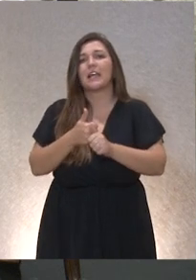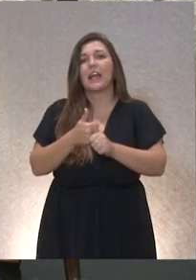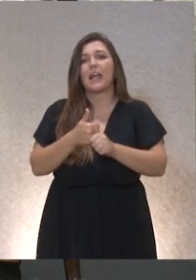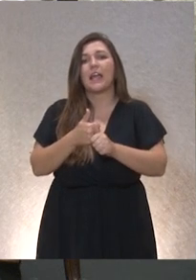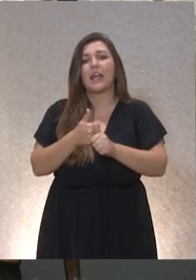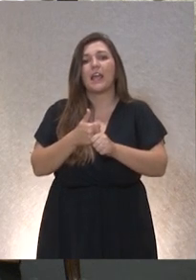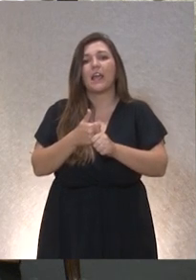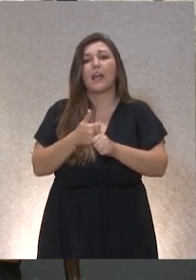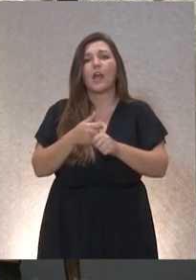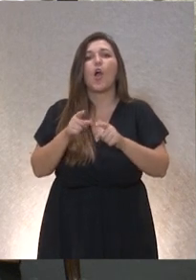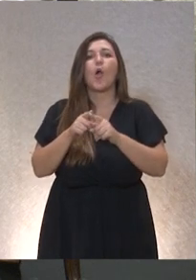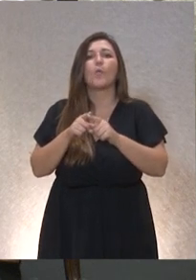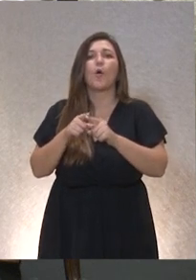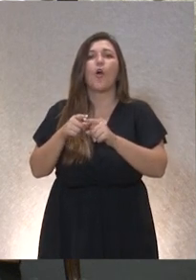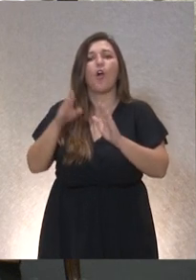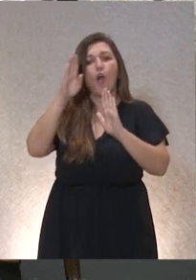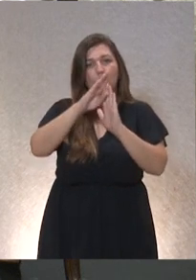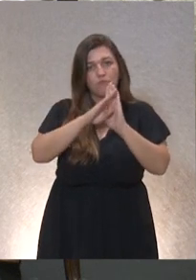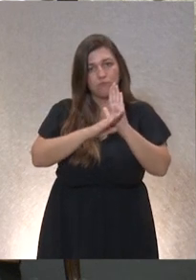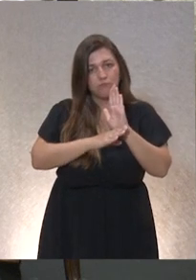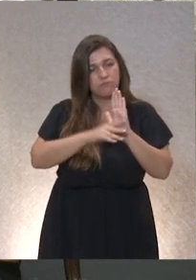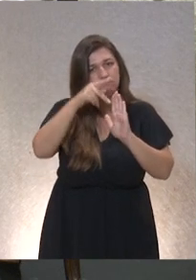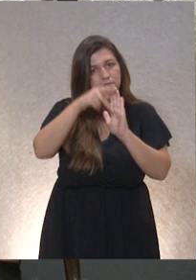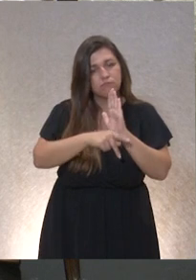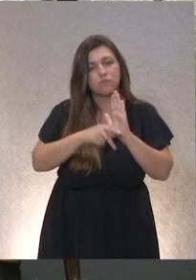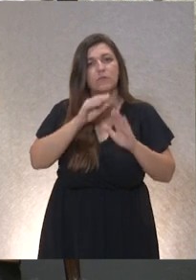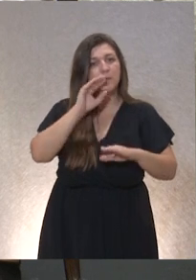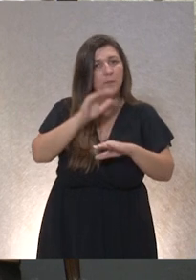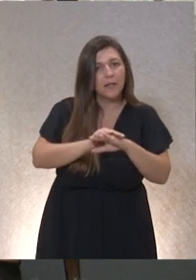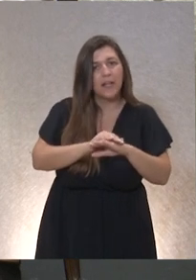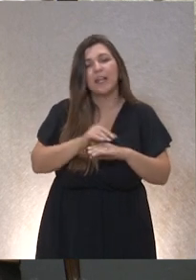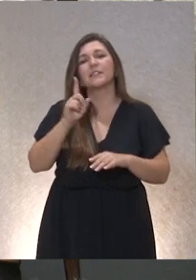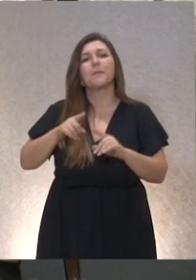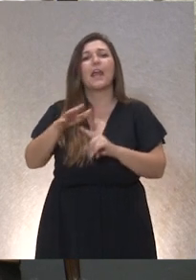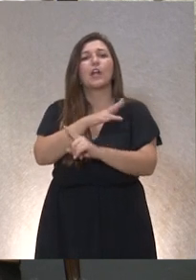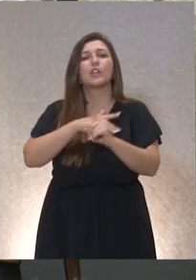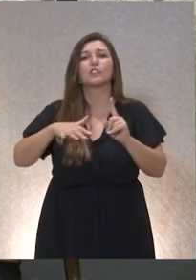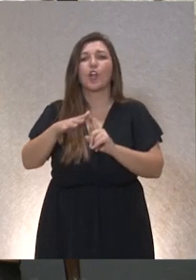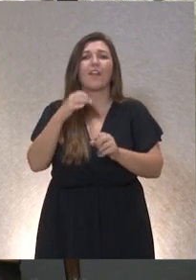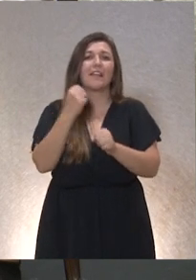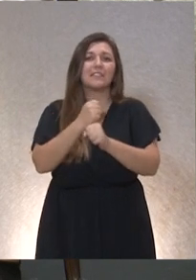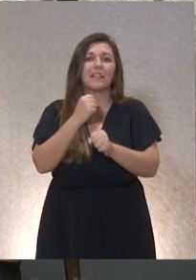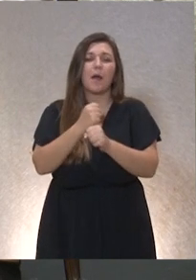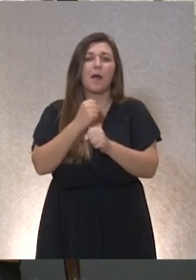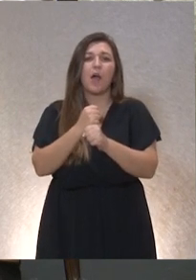la las directrices luego en mi entorno laboral pues